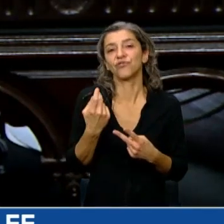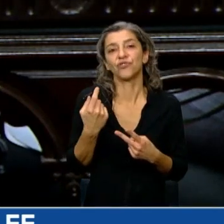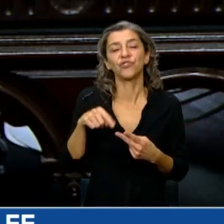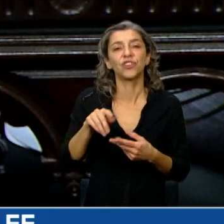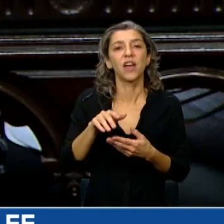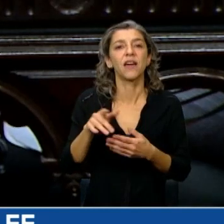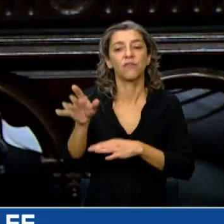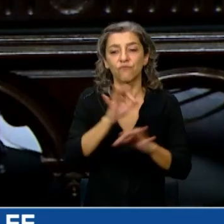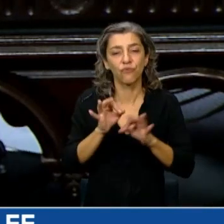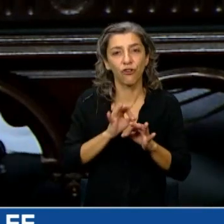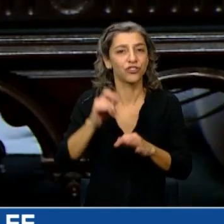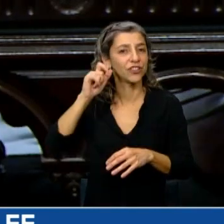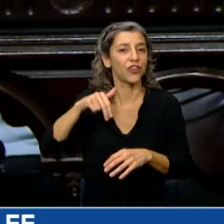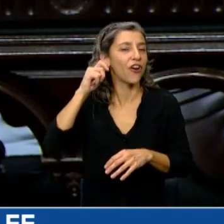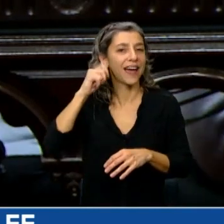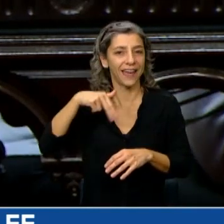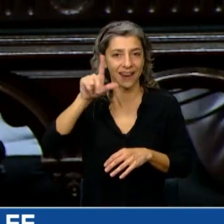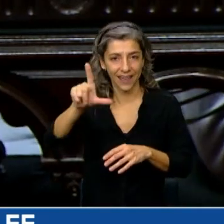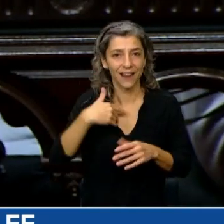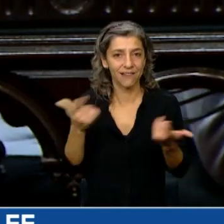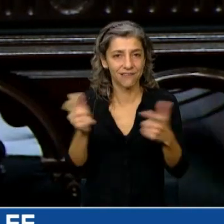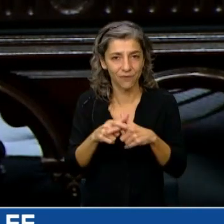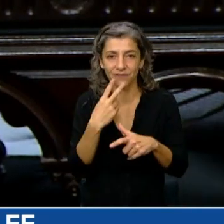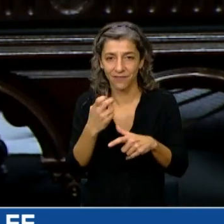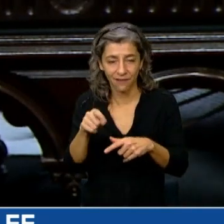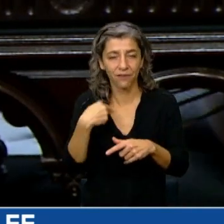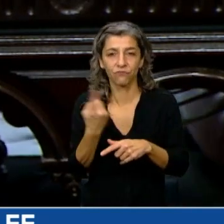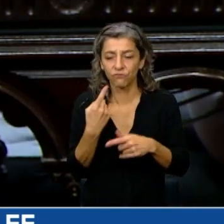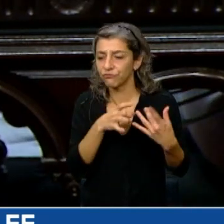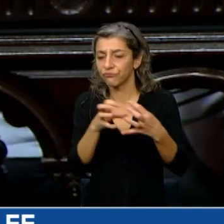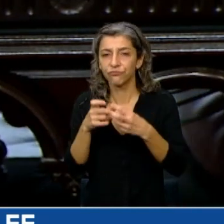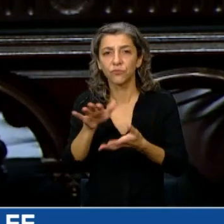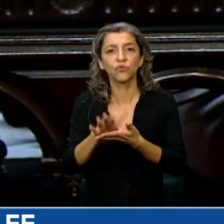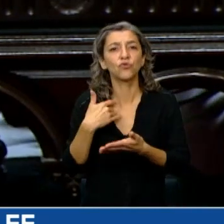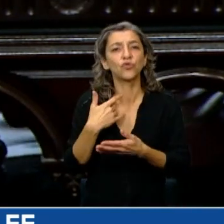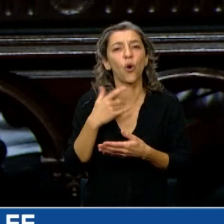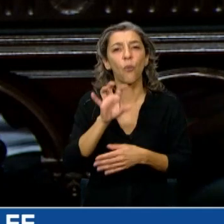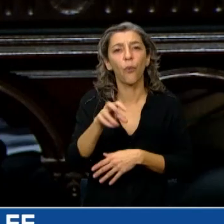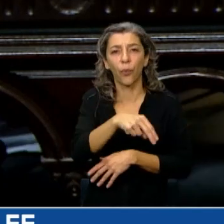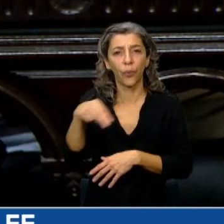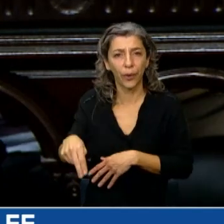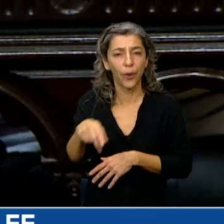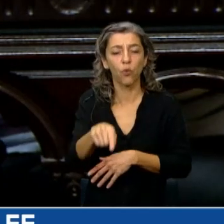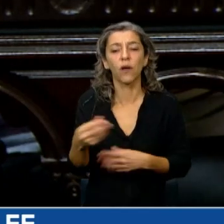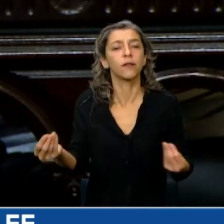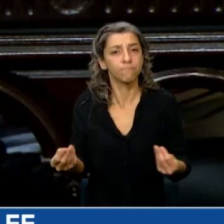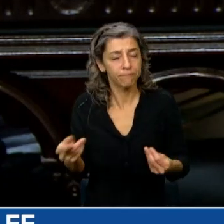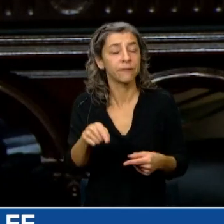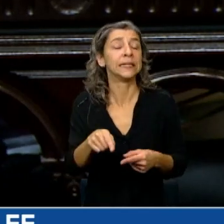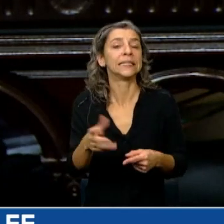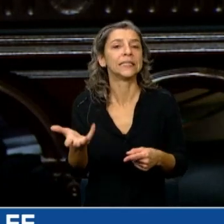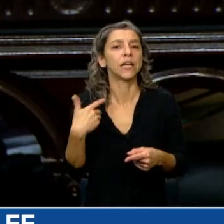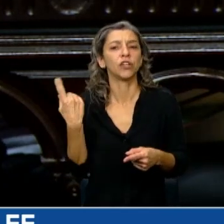proyecto de GNL y el impacto en la provincia de Neuquén. Y que decían, bueno, esto